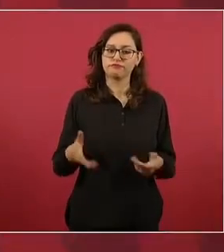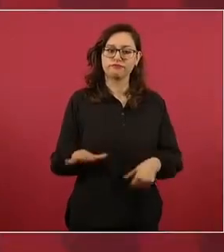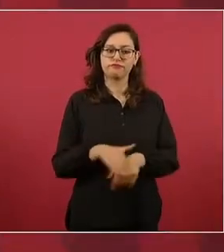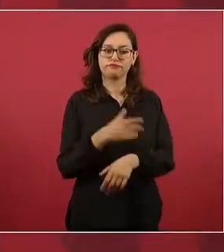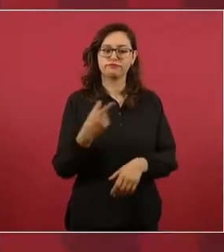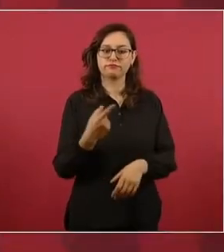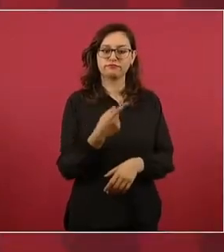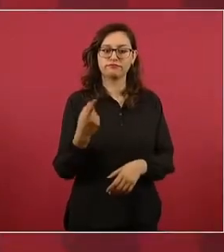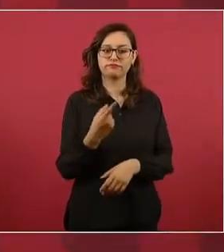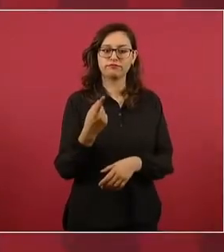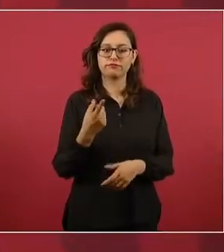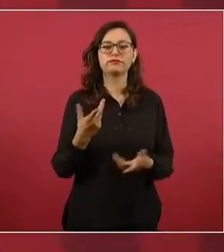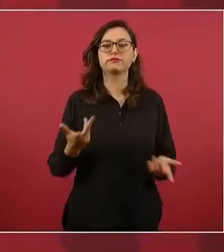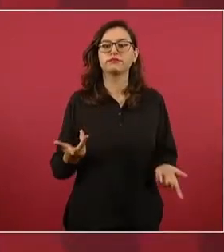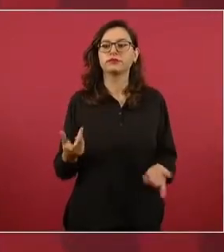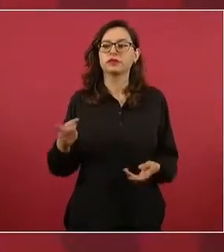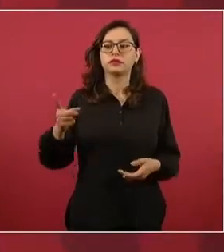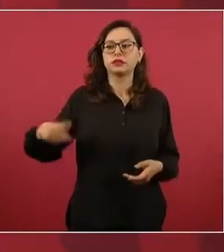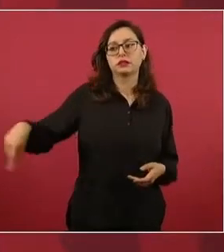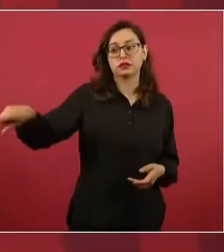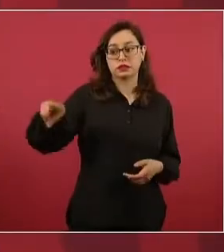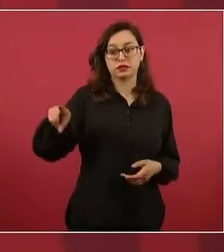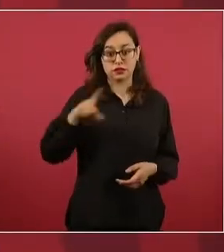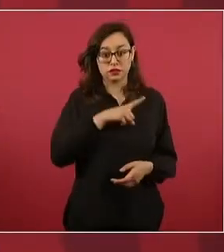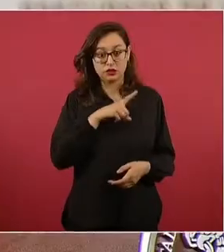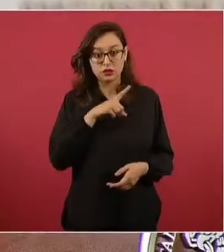porque si no,